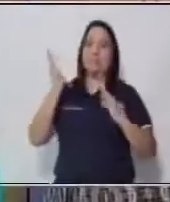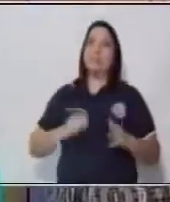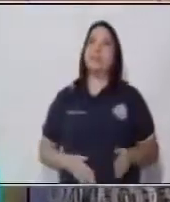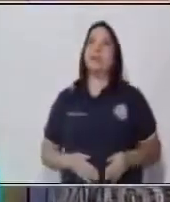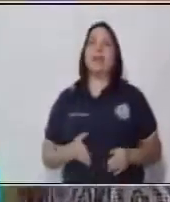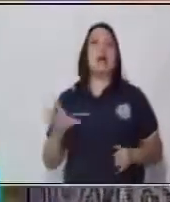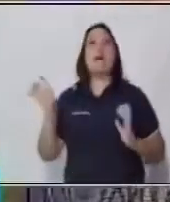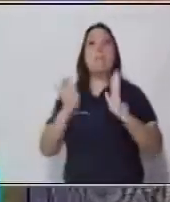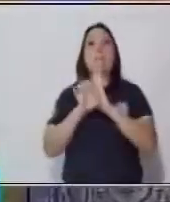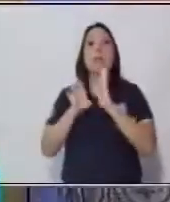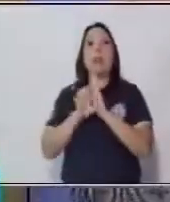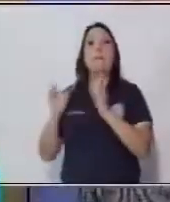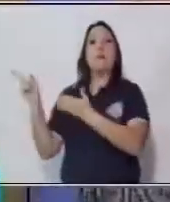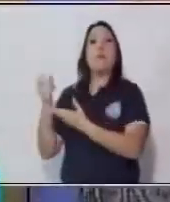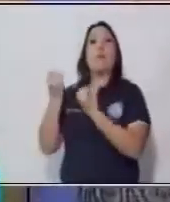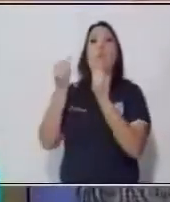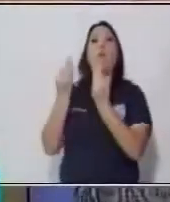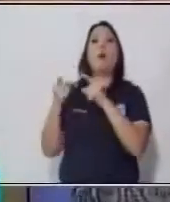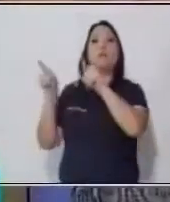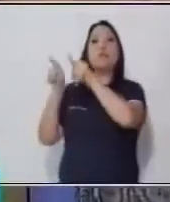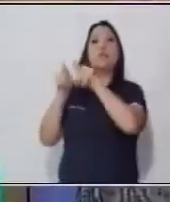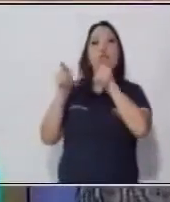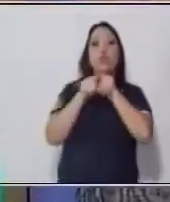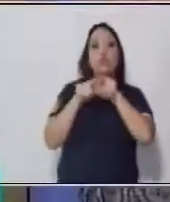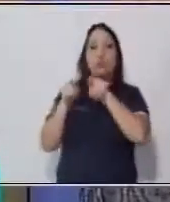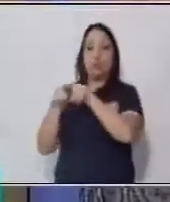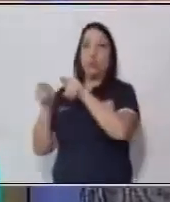tengo ¿cuántos pares? Tengo